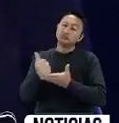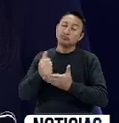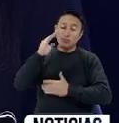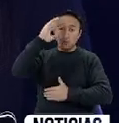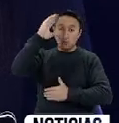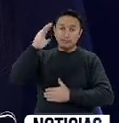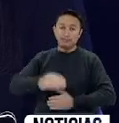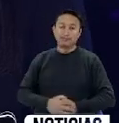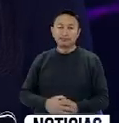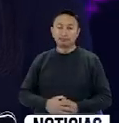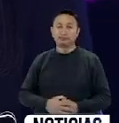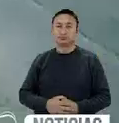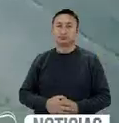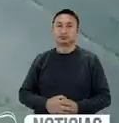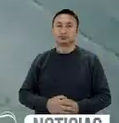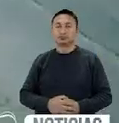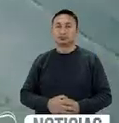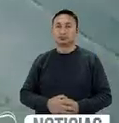de la policía.